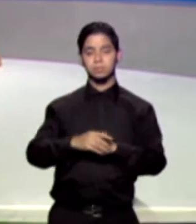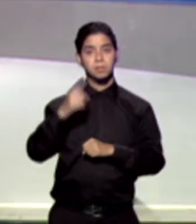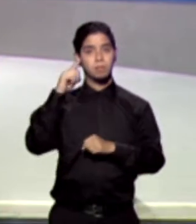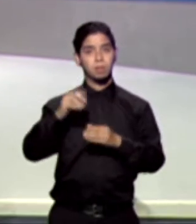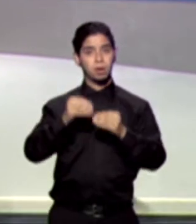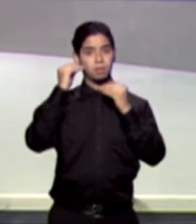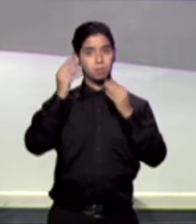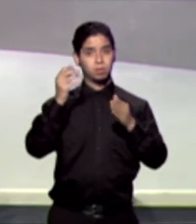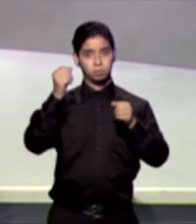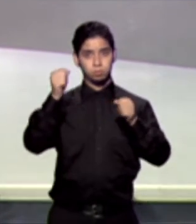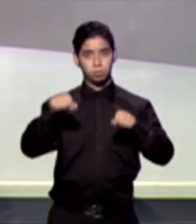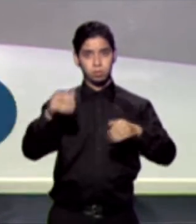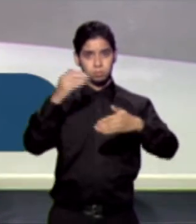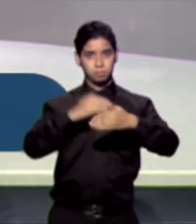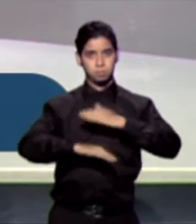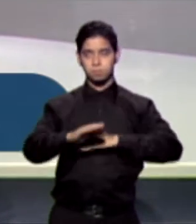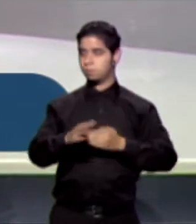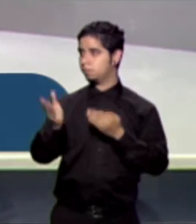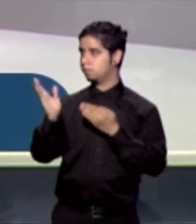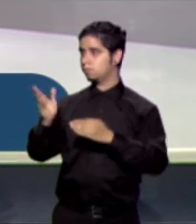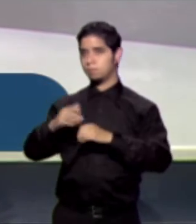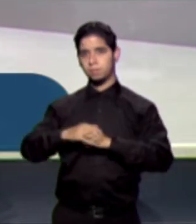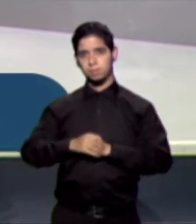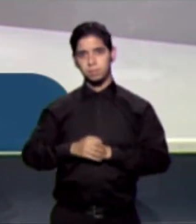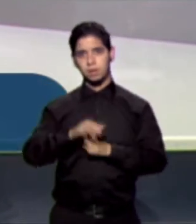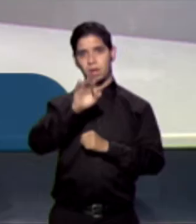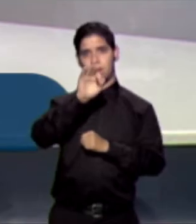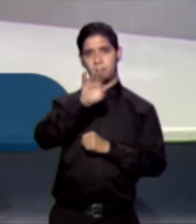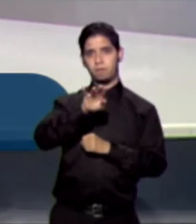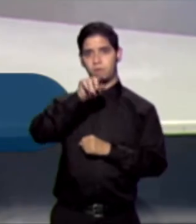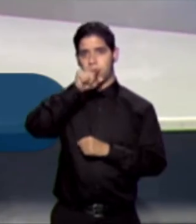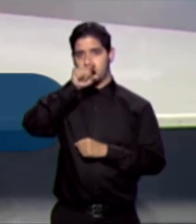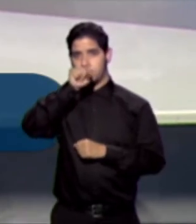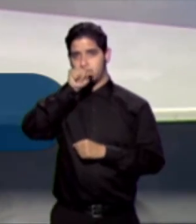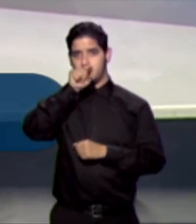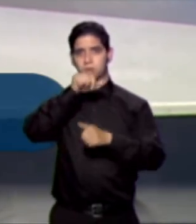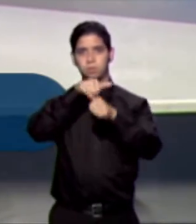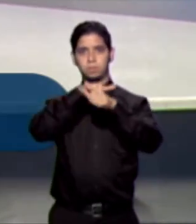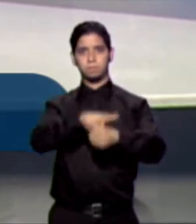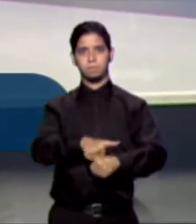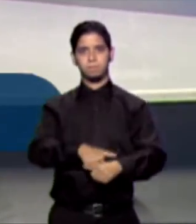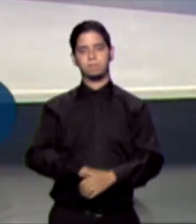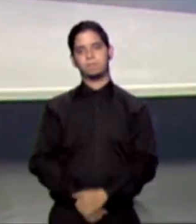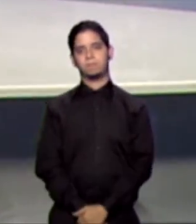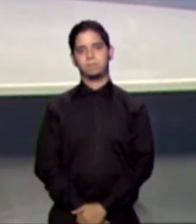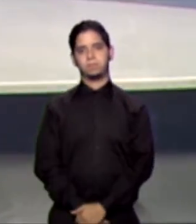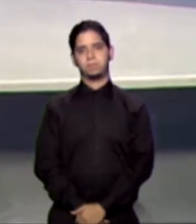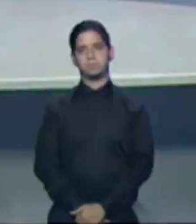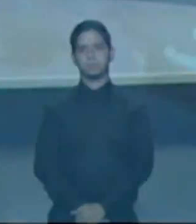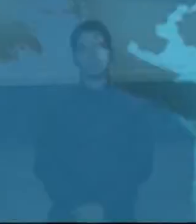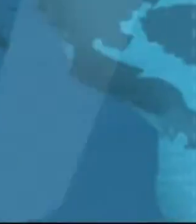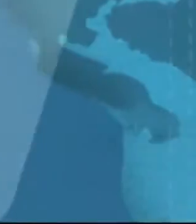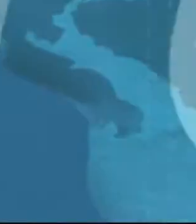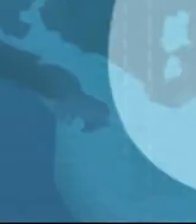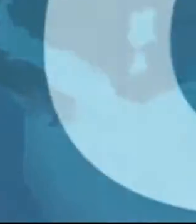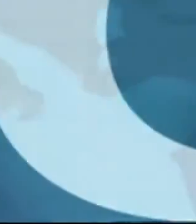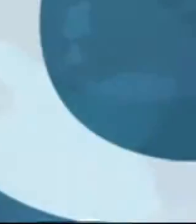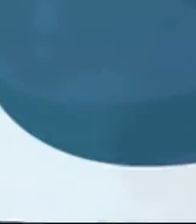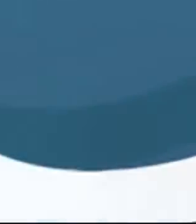y otras noticias, visite nuestra página wipr.pr y síganos en nuestras redes en Facebook y Twitter.